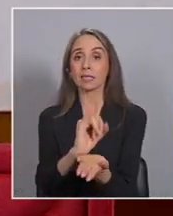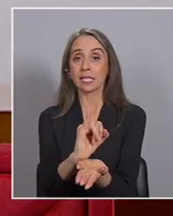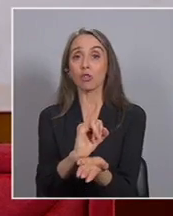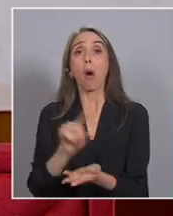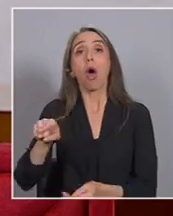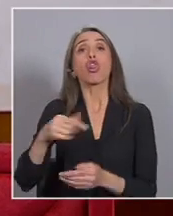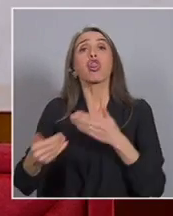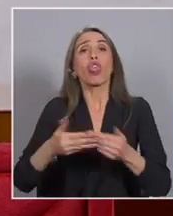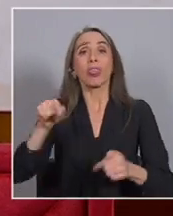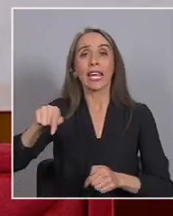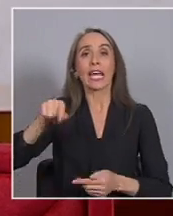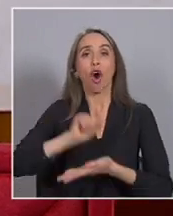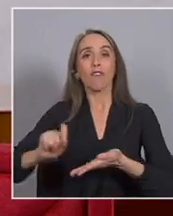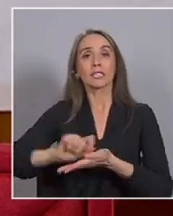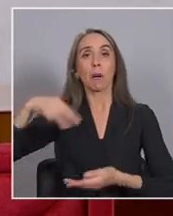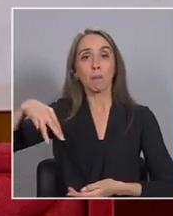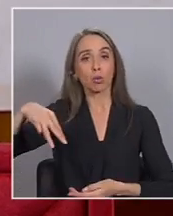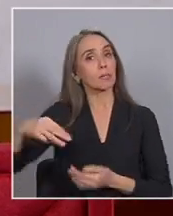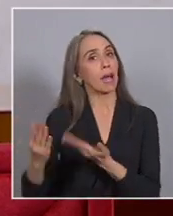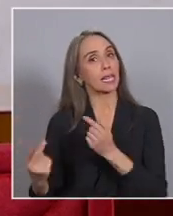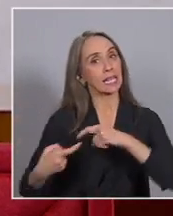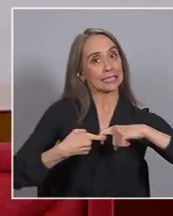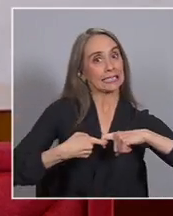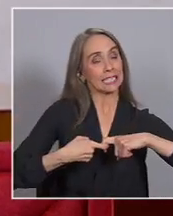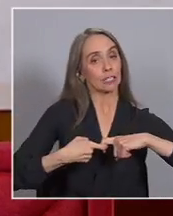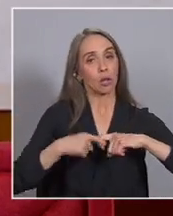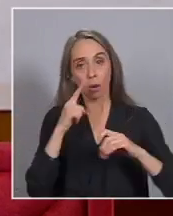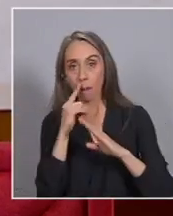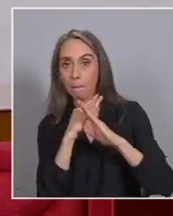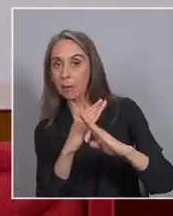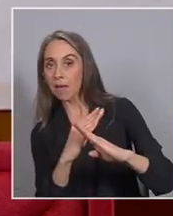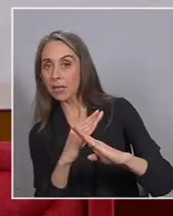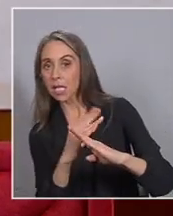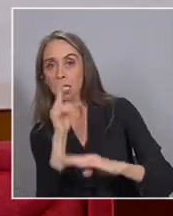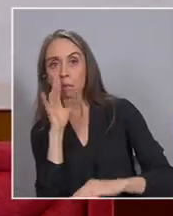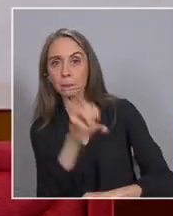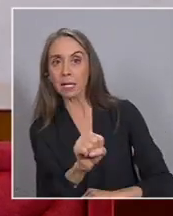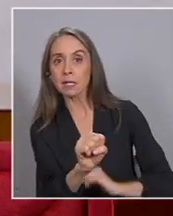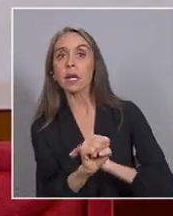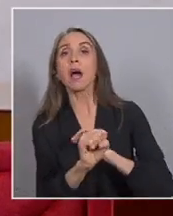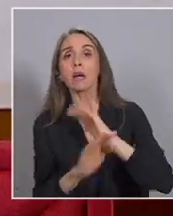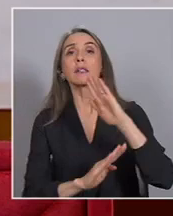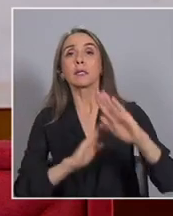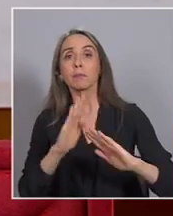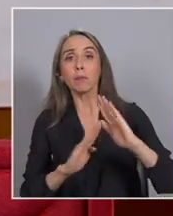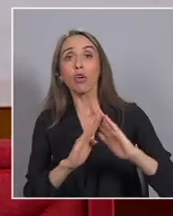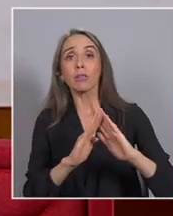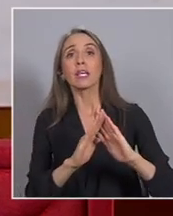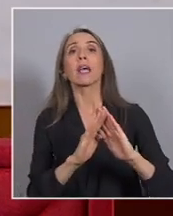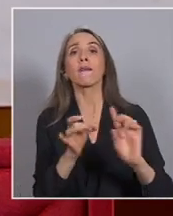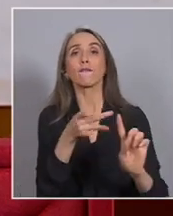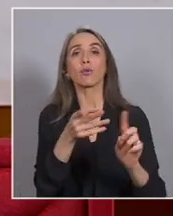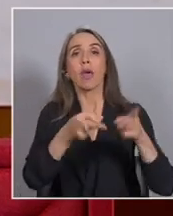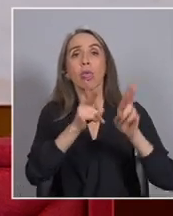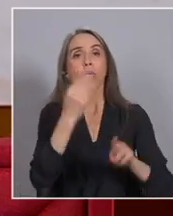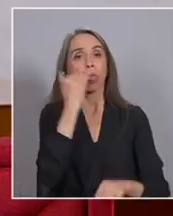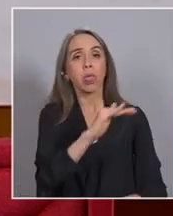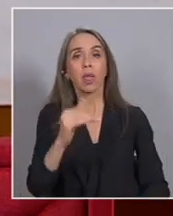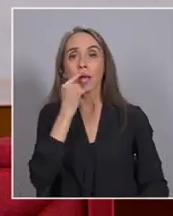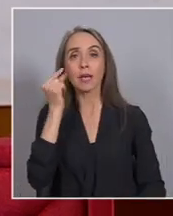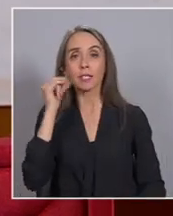las municipalidades son imprescindibles para prevenir y proteger de vulneraciones y derechos a nuestros niños, niñas y